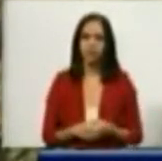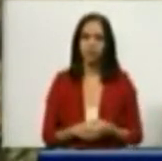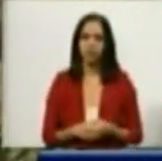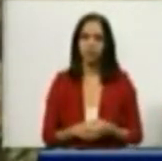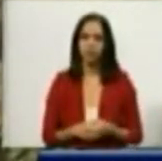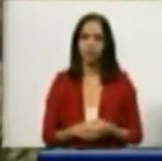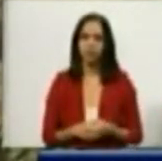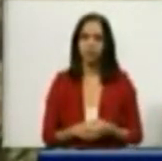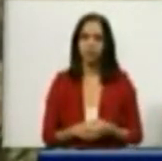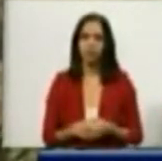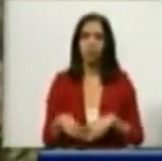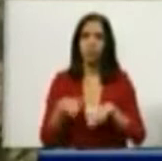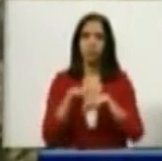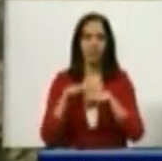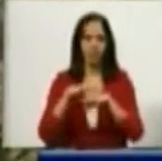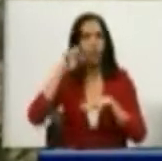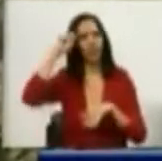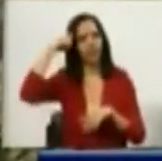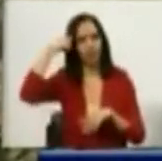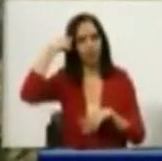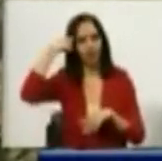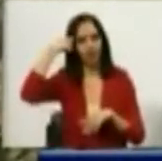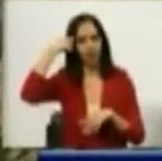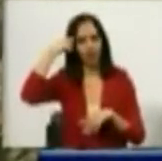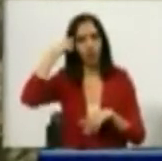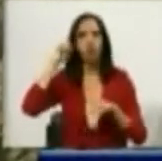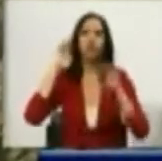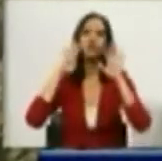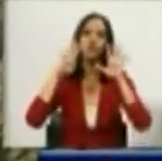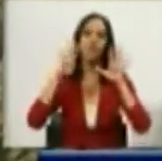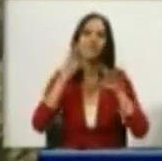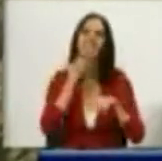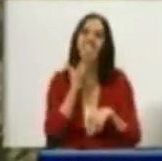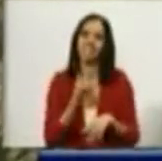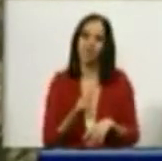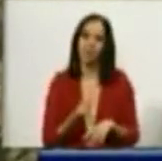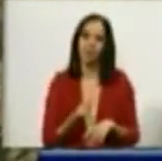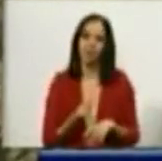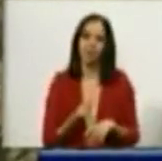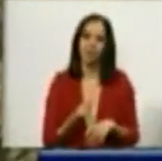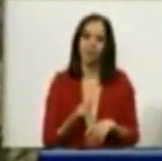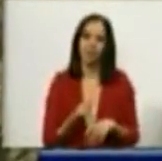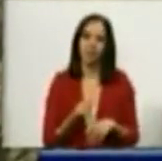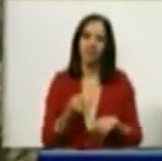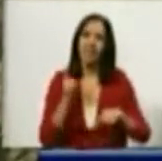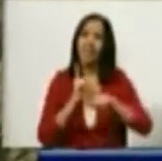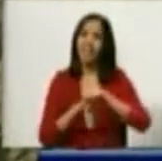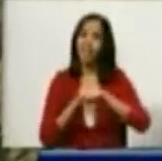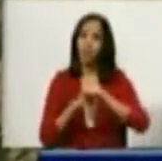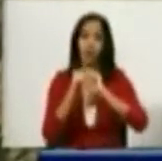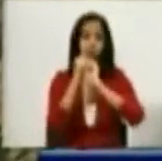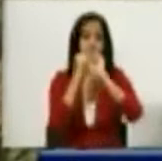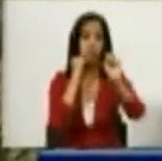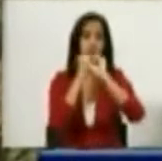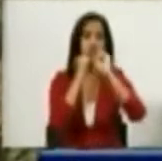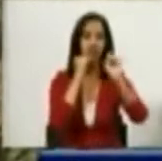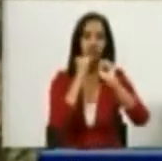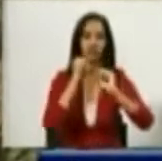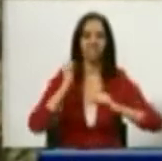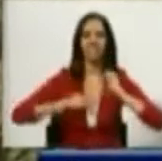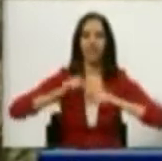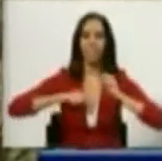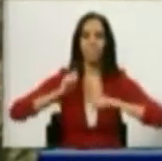Perdón recuerdo nueve de diciembre A qué hora va a ser la Diana Dónde está el tambor